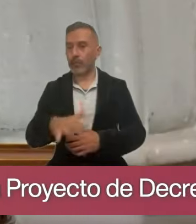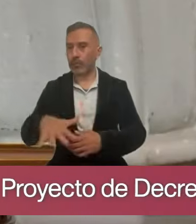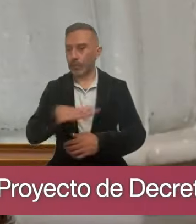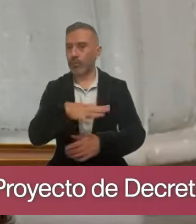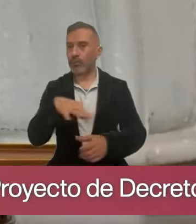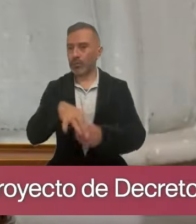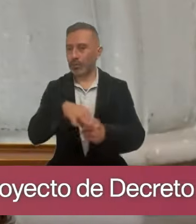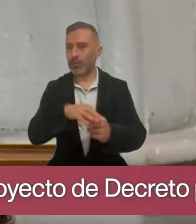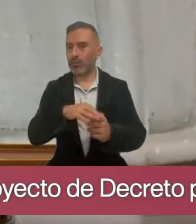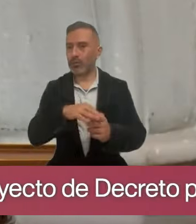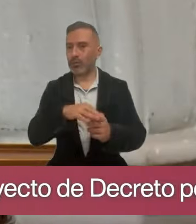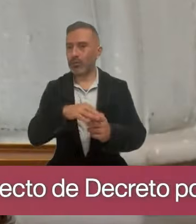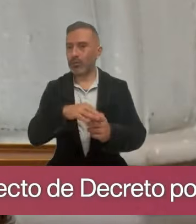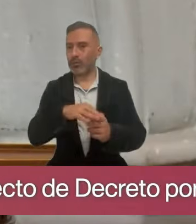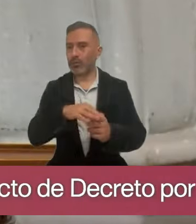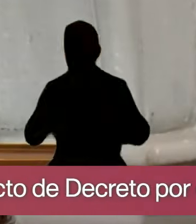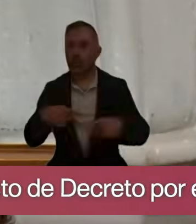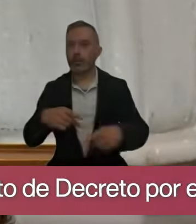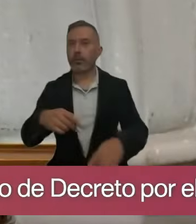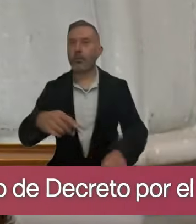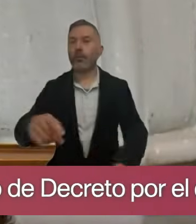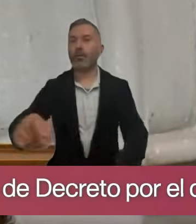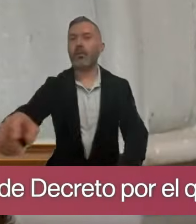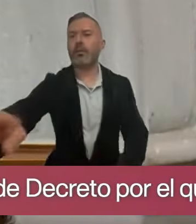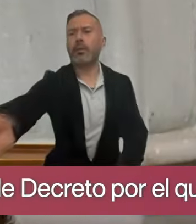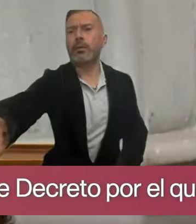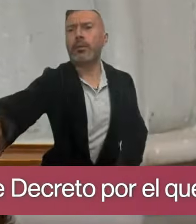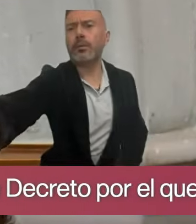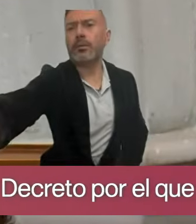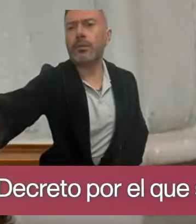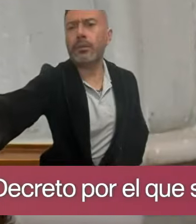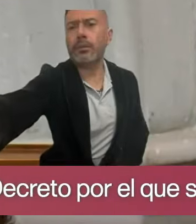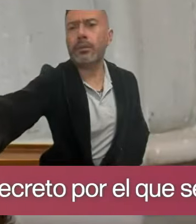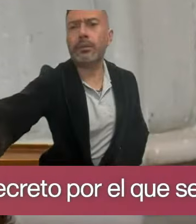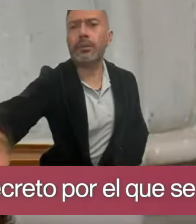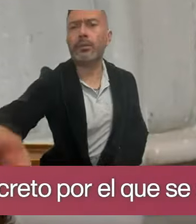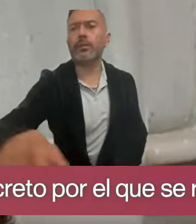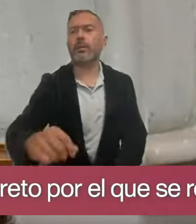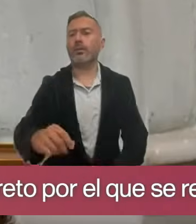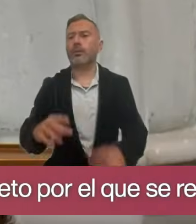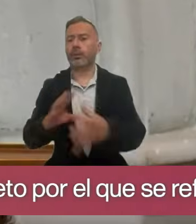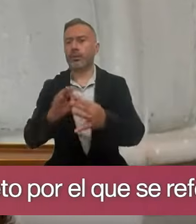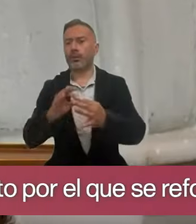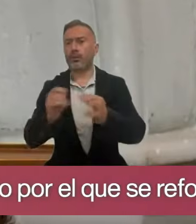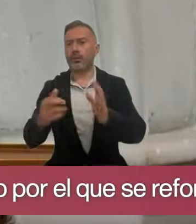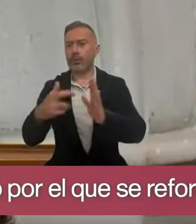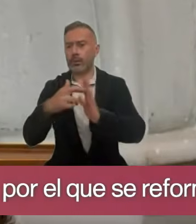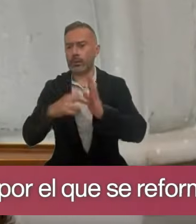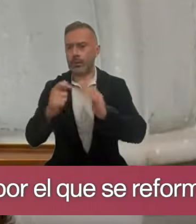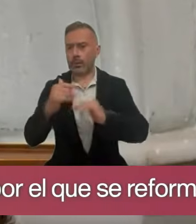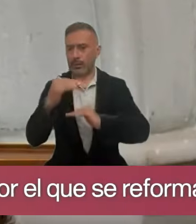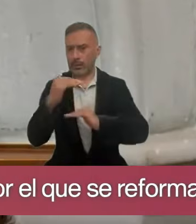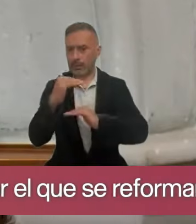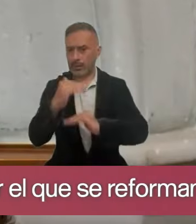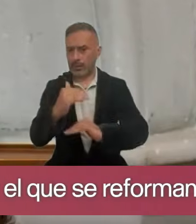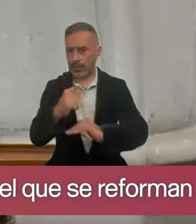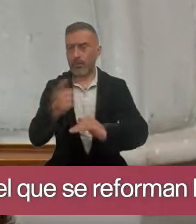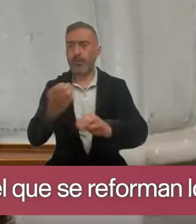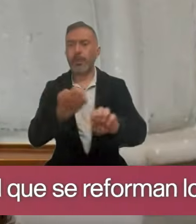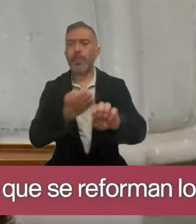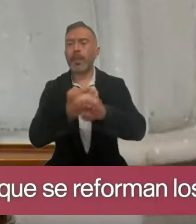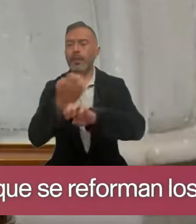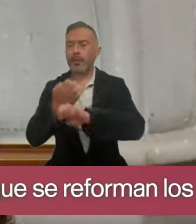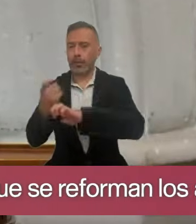personas integrantes presentes los convenios amistosos que sobre sus respectivos límites celebren las entidades